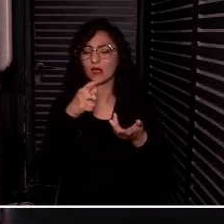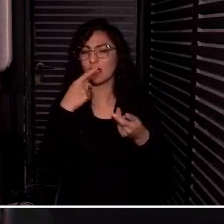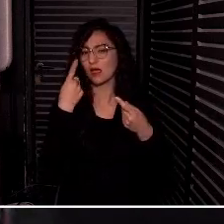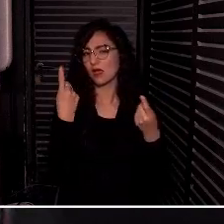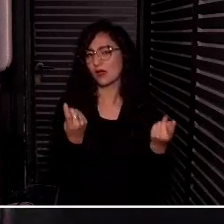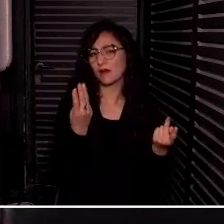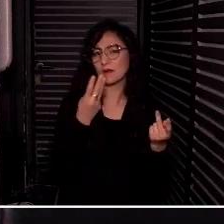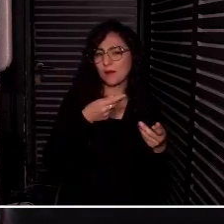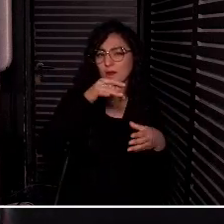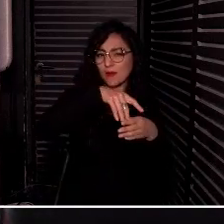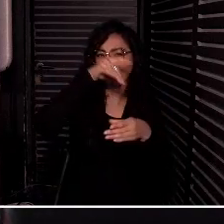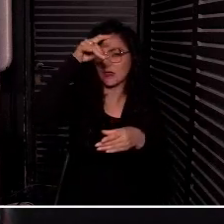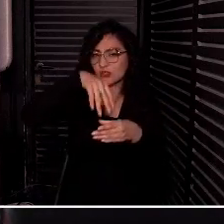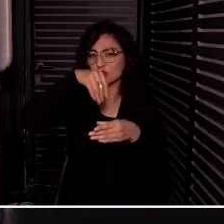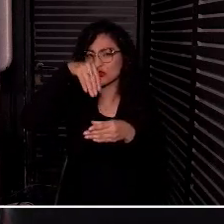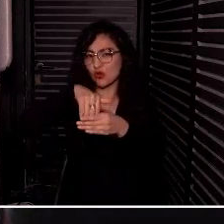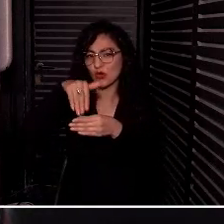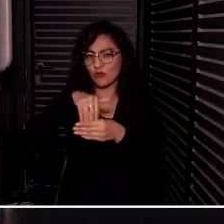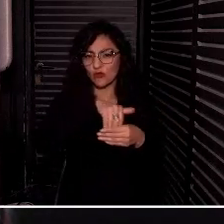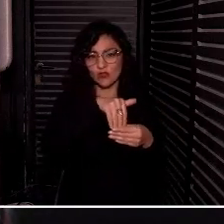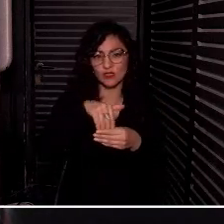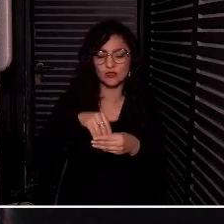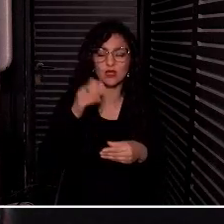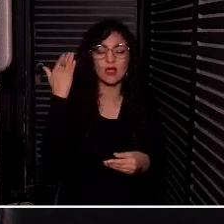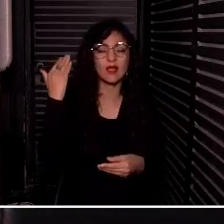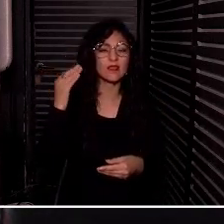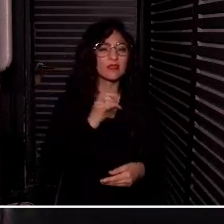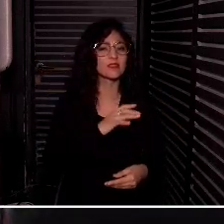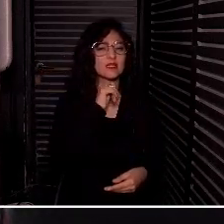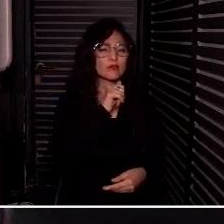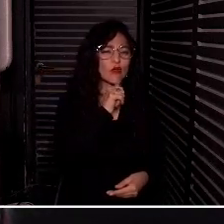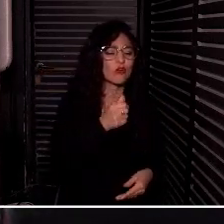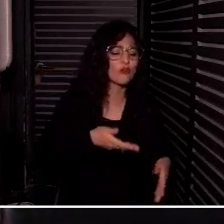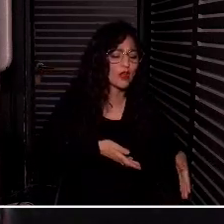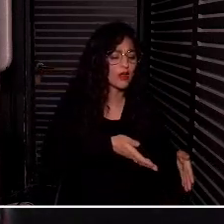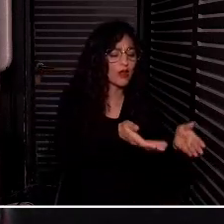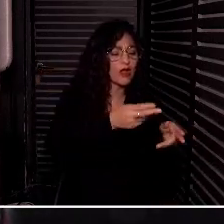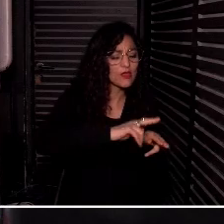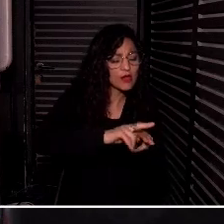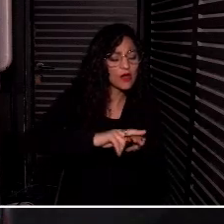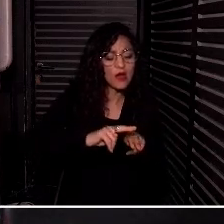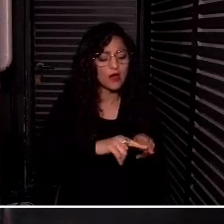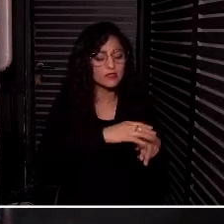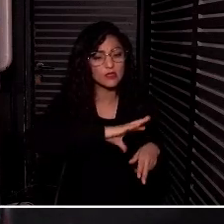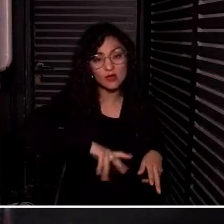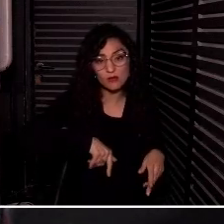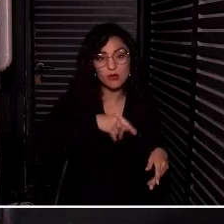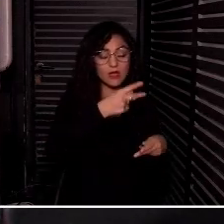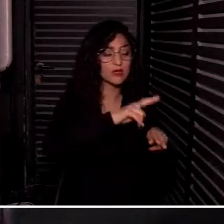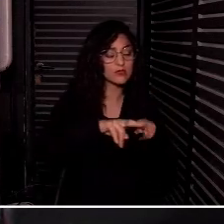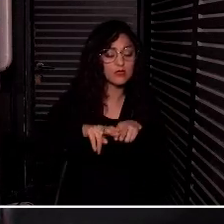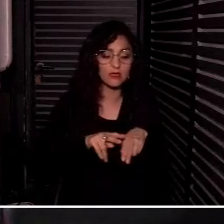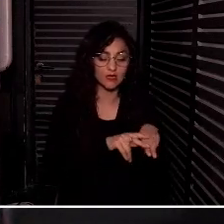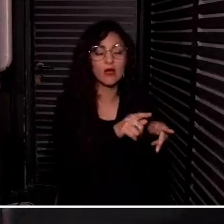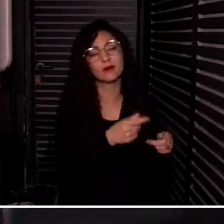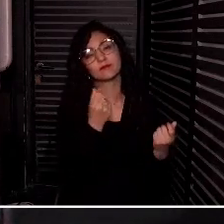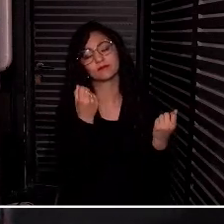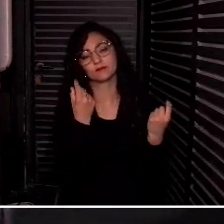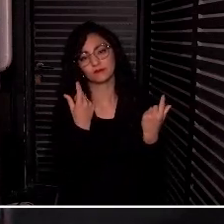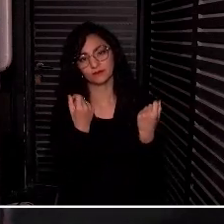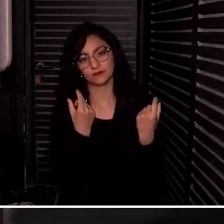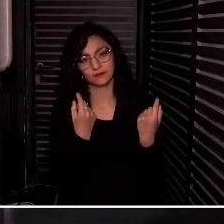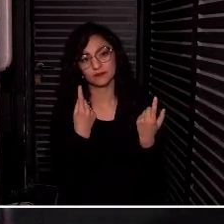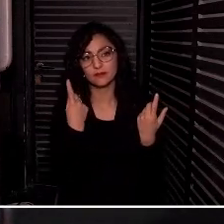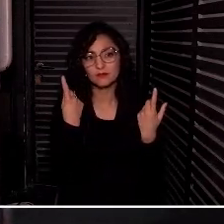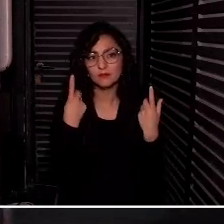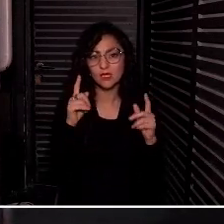pobre y cuando no sé la actividad política se hacía en las calles los mitines en Las Plazas bueno era comprensible